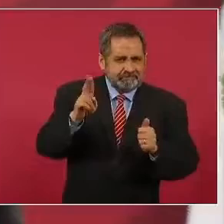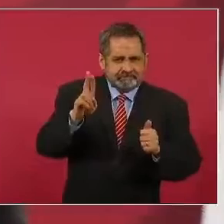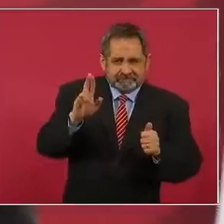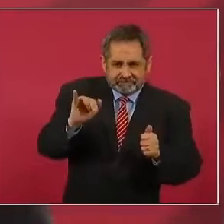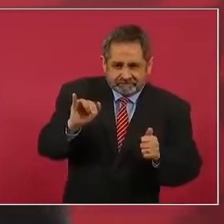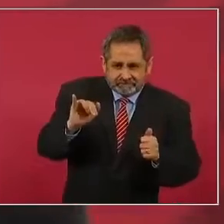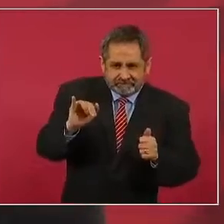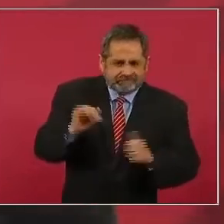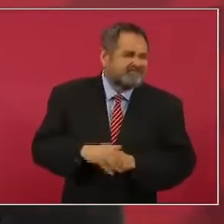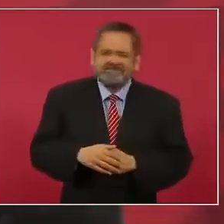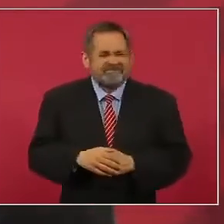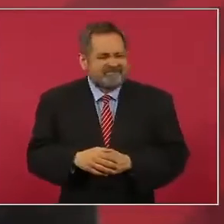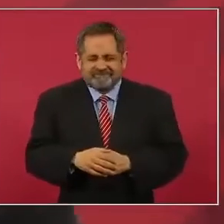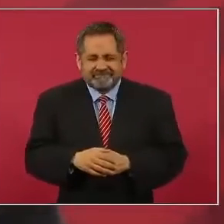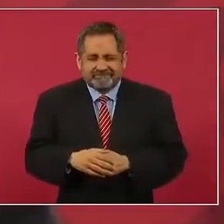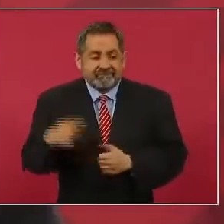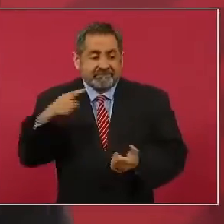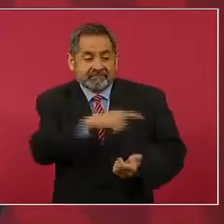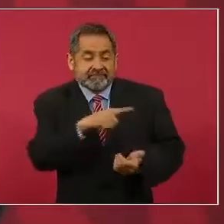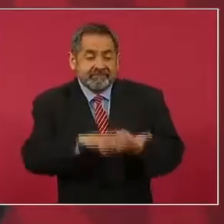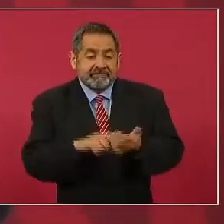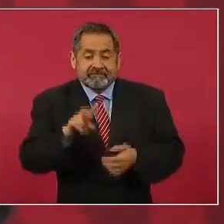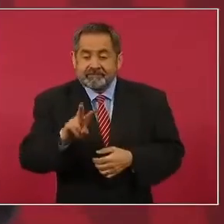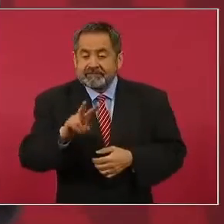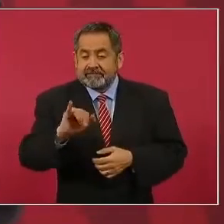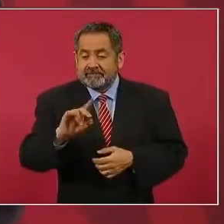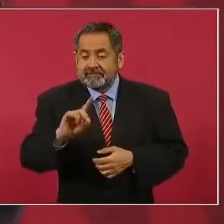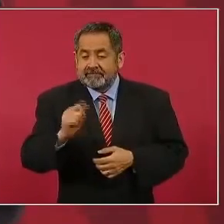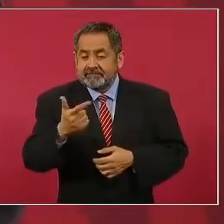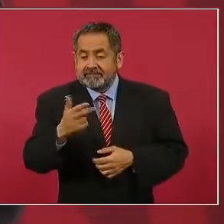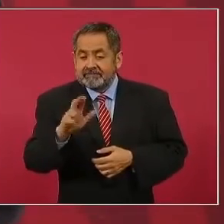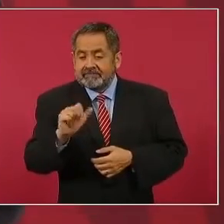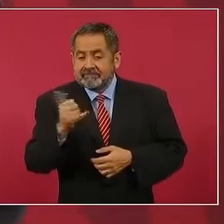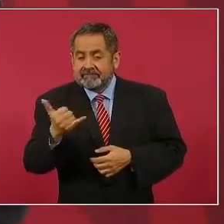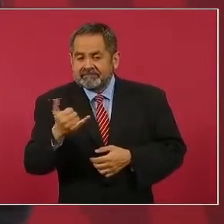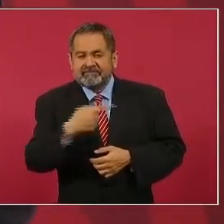puso el PRI. No, lo puso Videgaray.